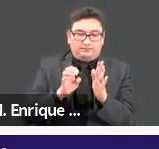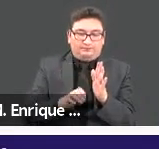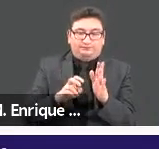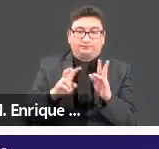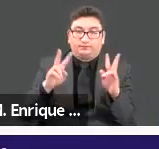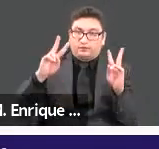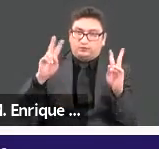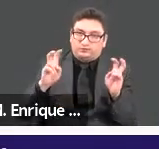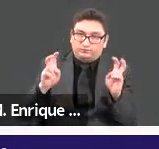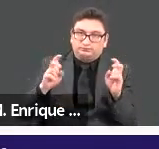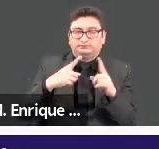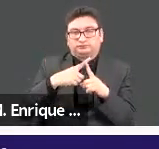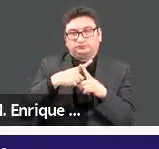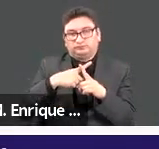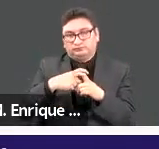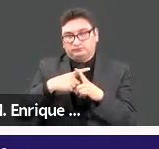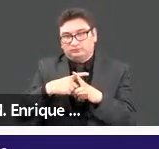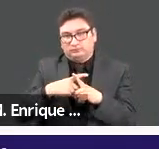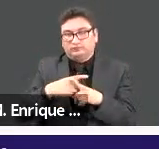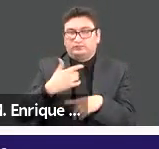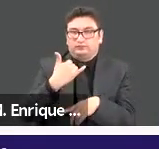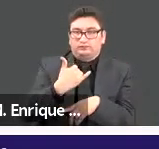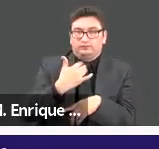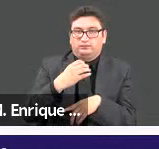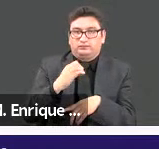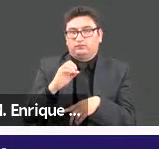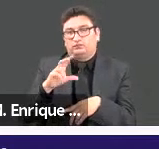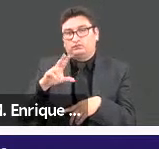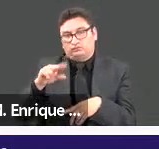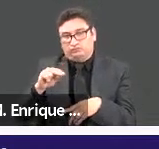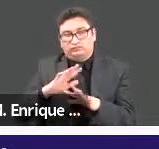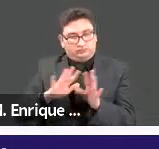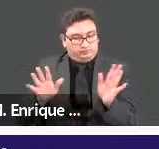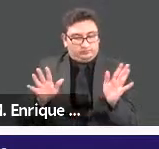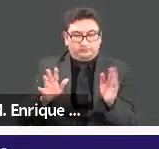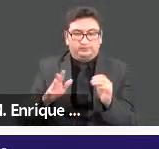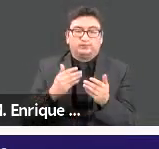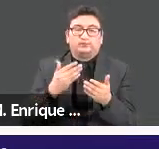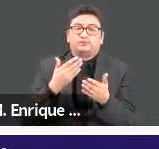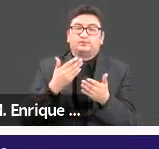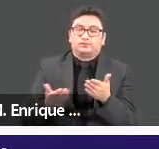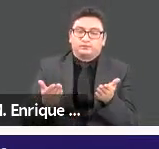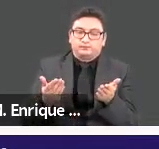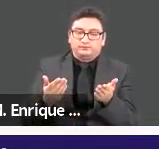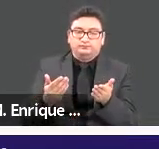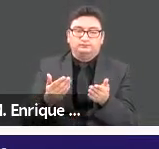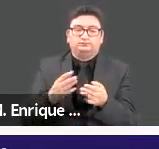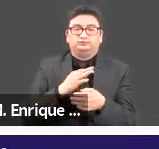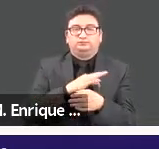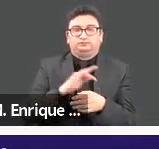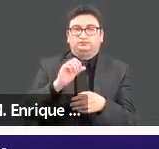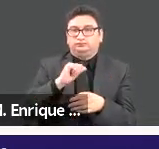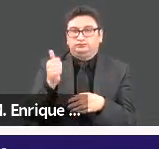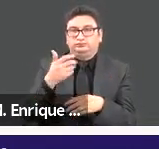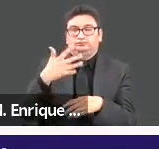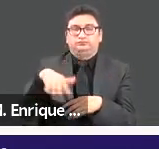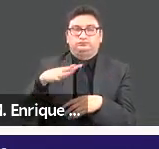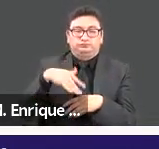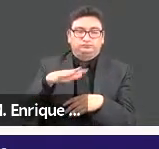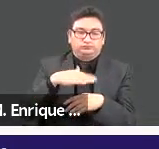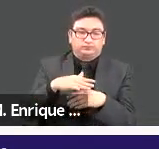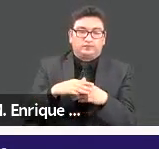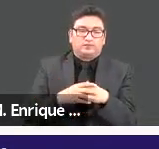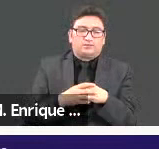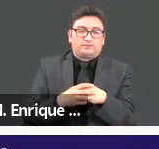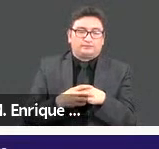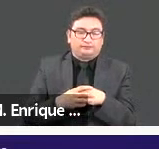con asterisco, con y, o y no. Ahora podríamos generar una búsqueda, por